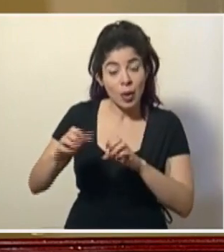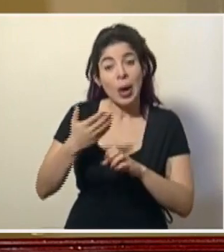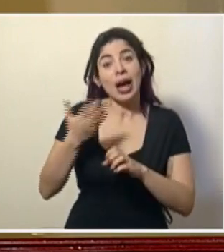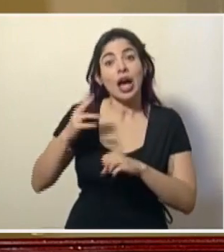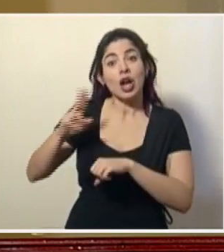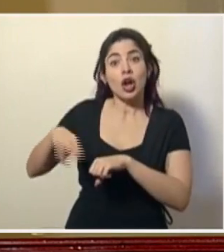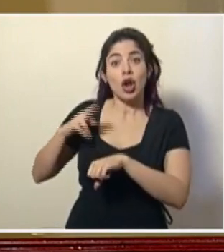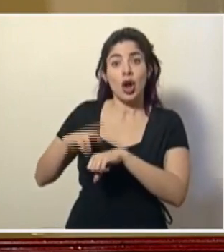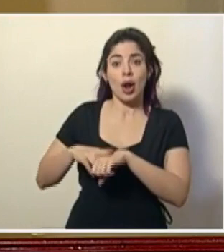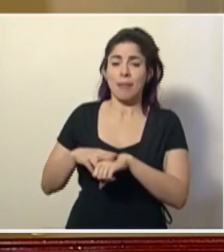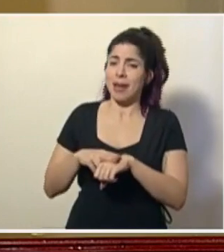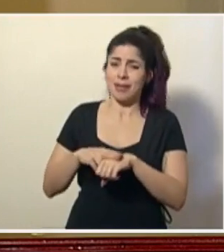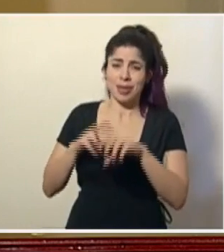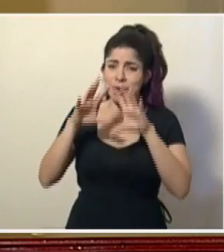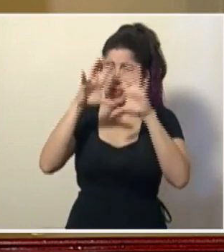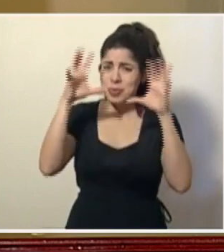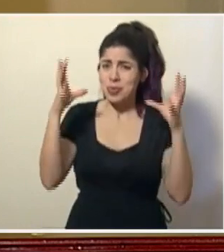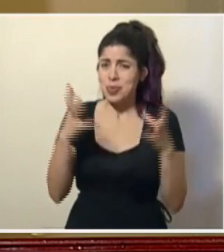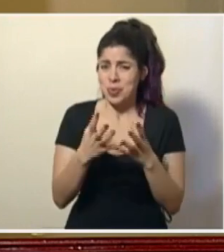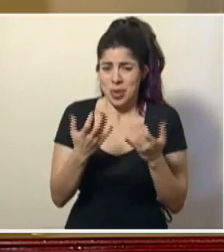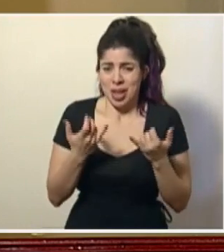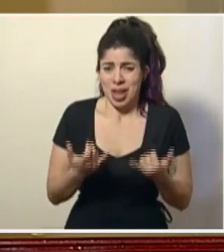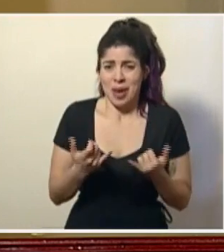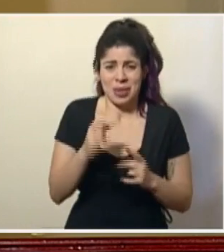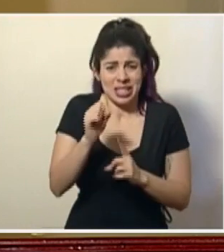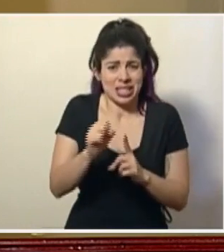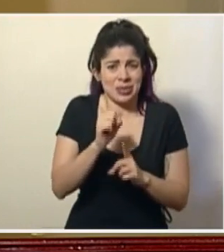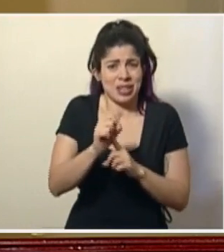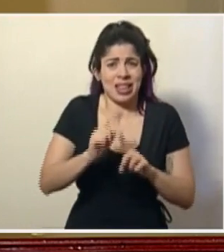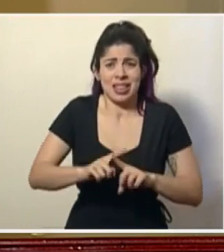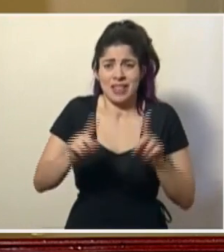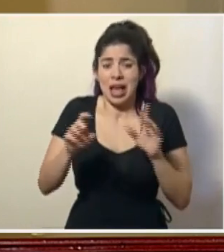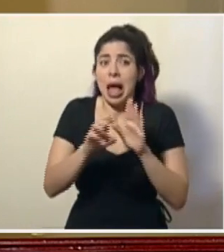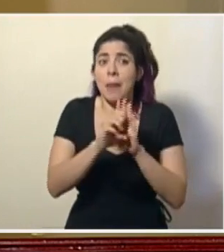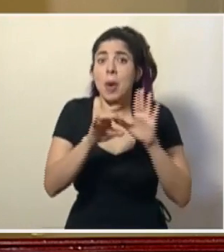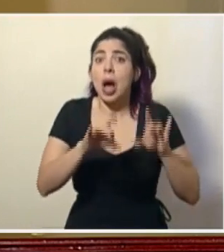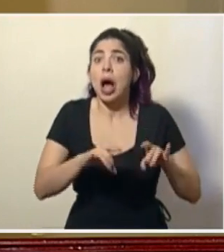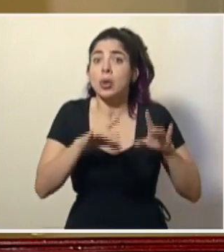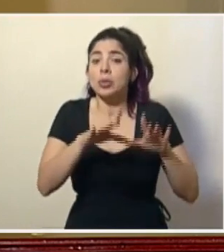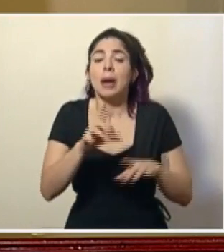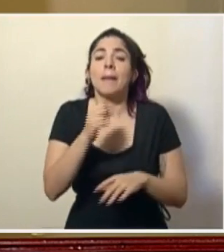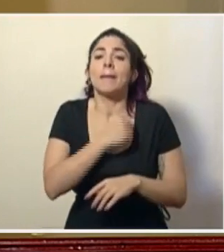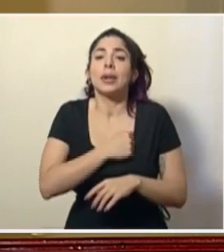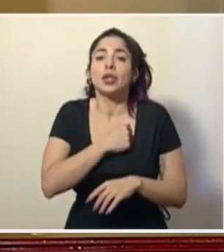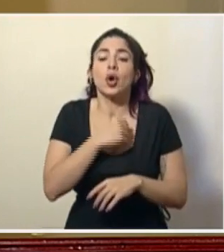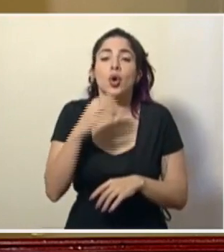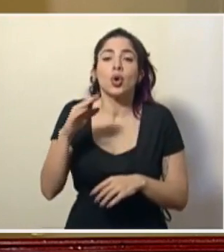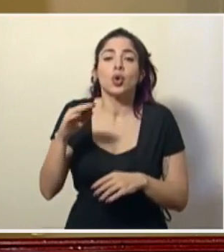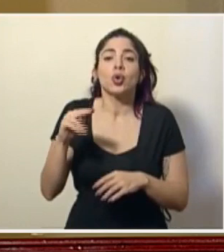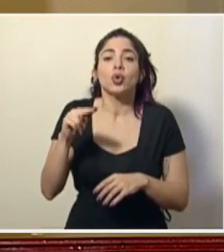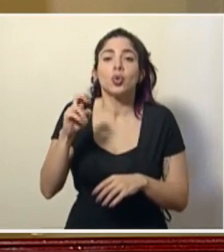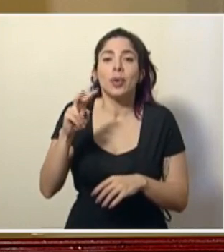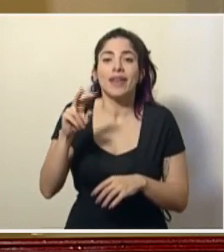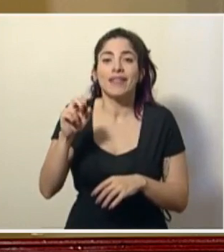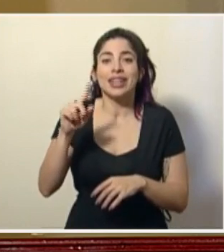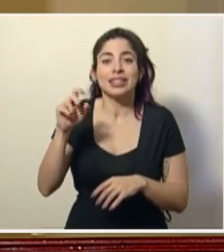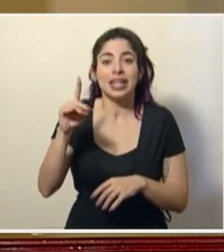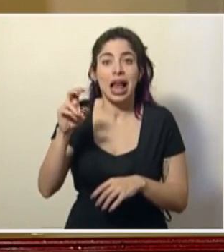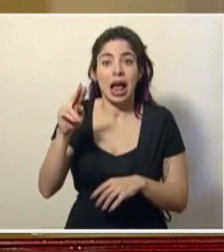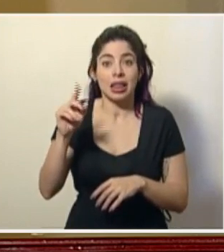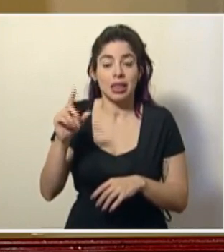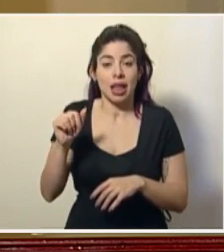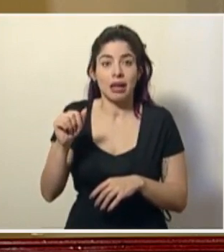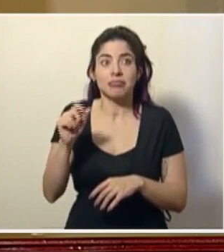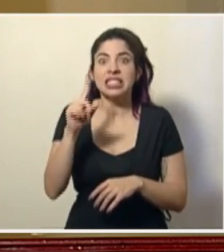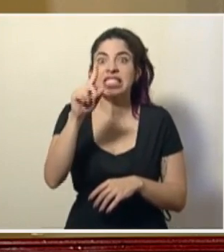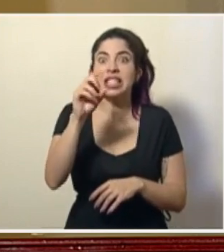condición normal. El mundo entero está viviendo una situación distinta. Nueva Zelanda tenía 102 días